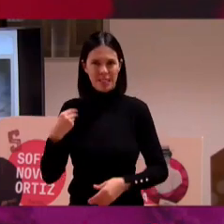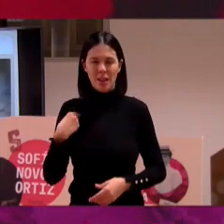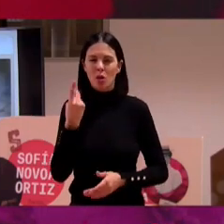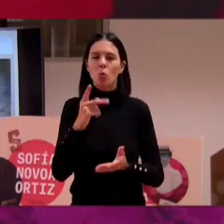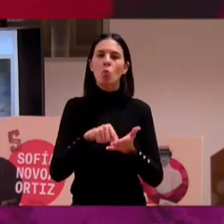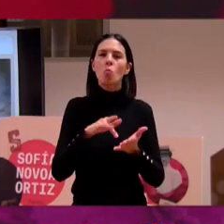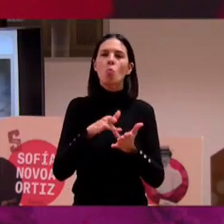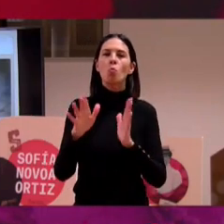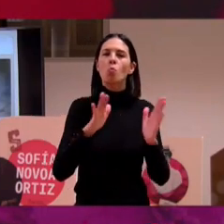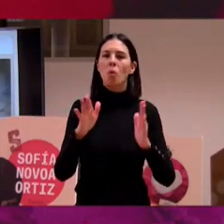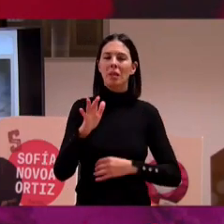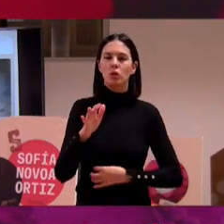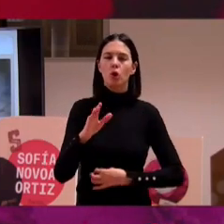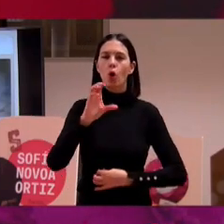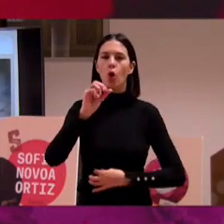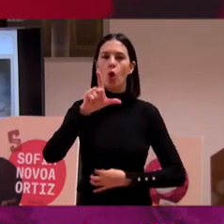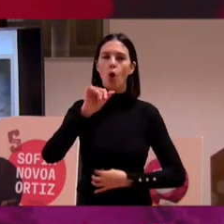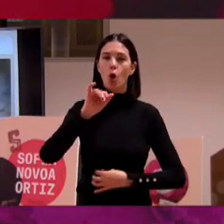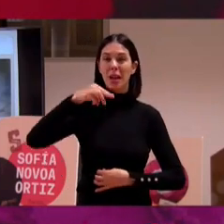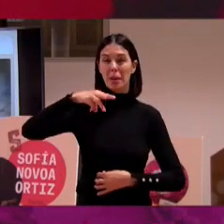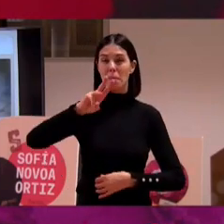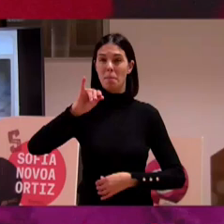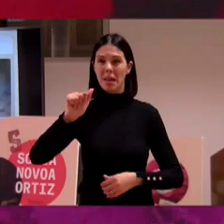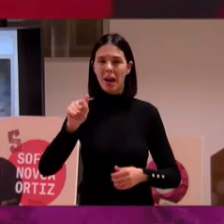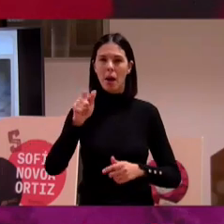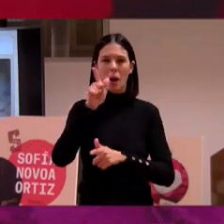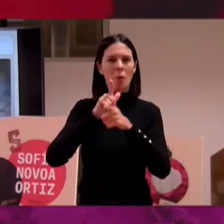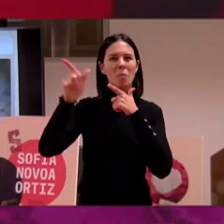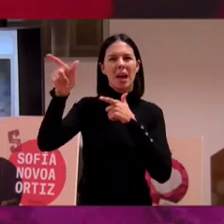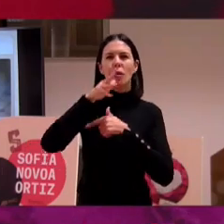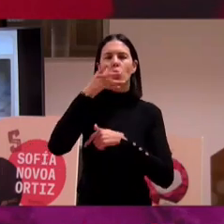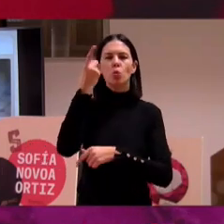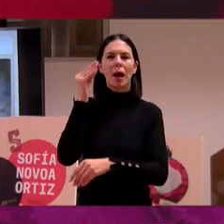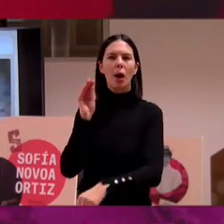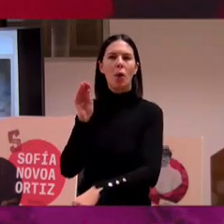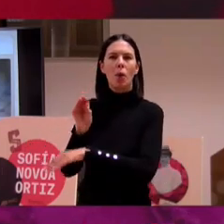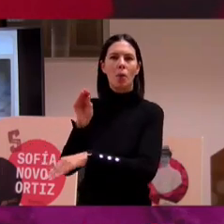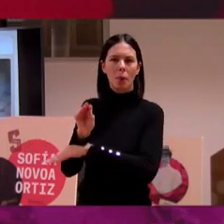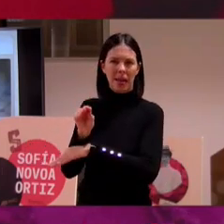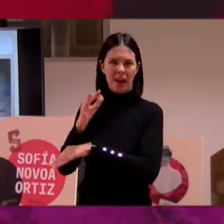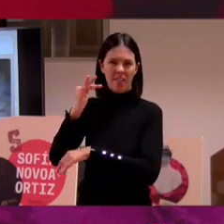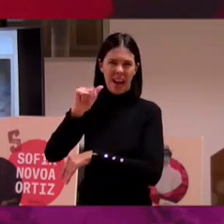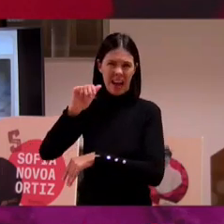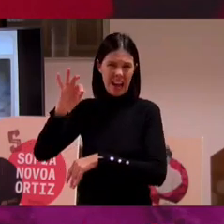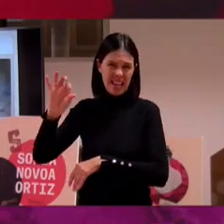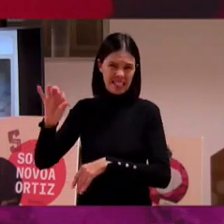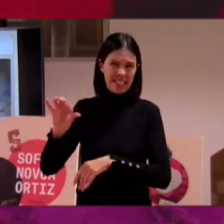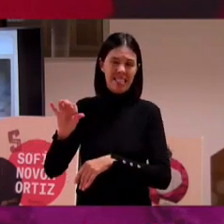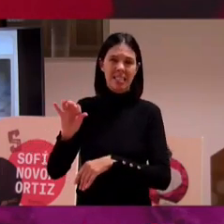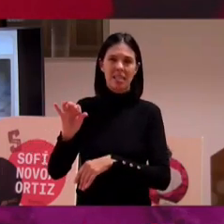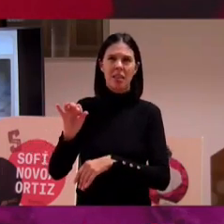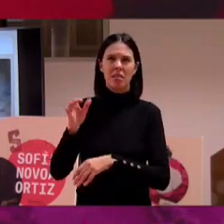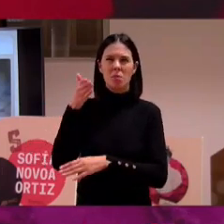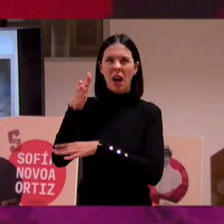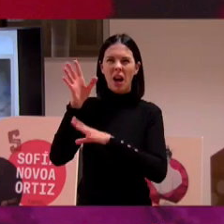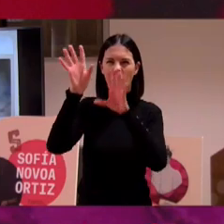momento en que Olimpia está de viaxe por unha beca da JAE, está en